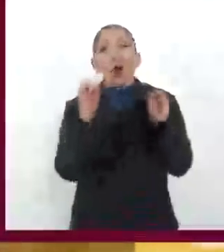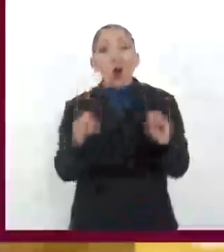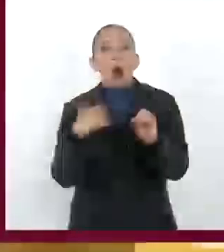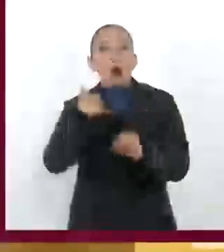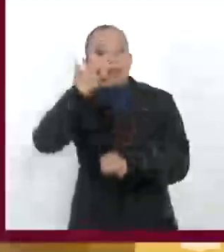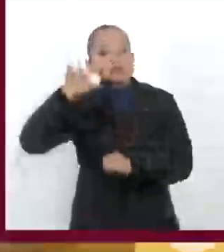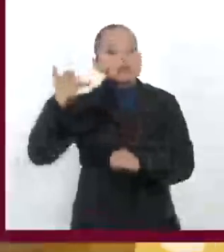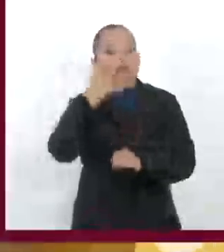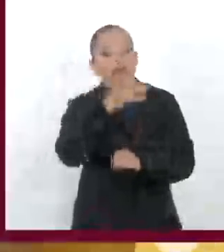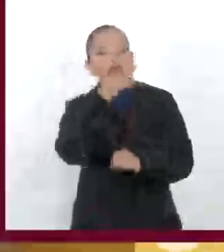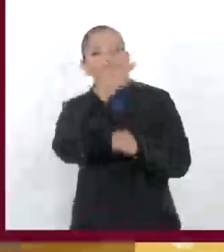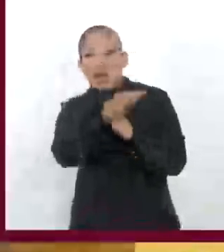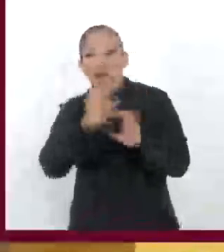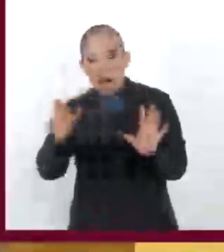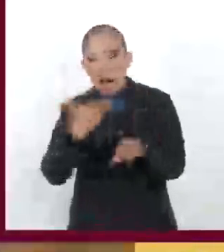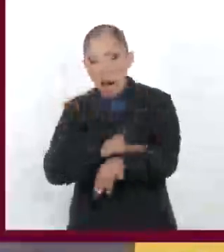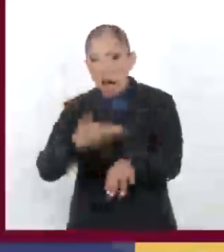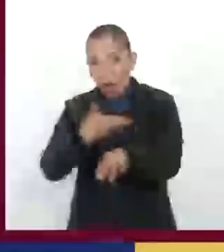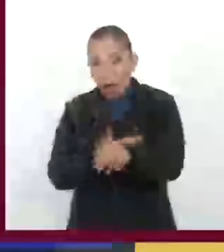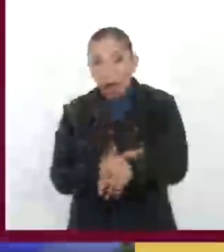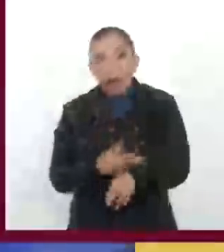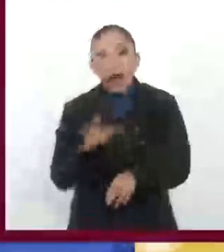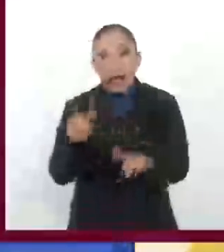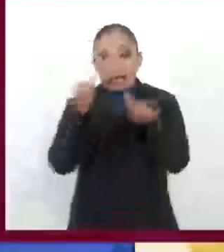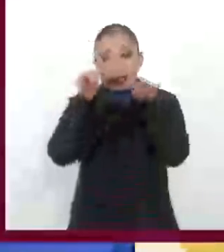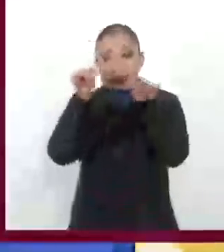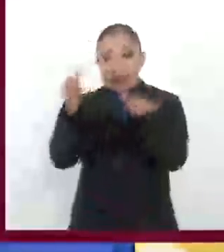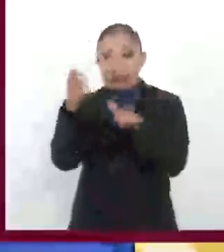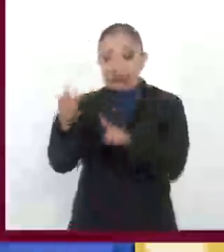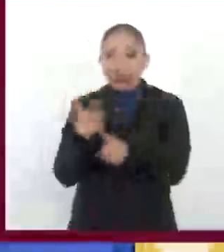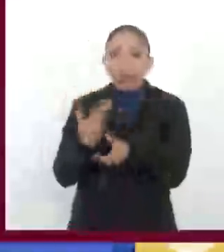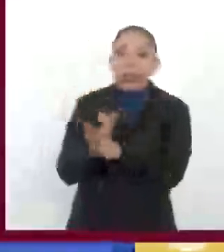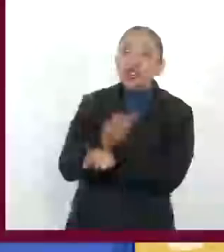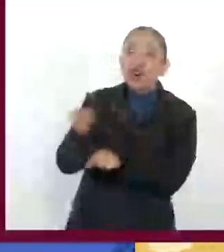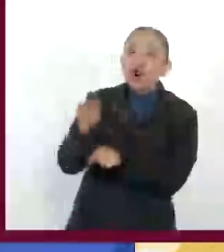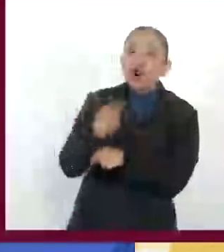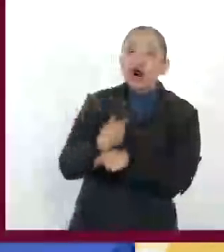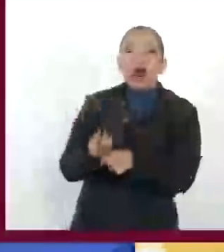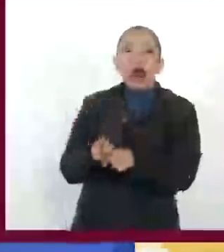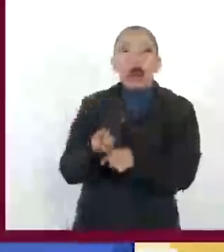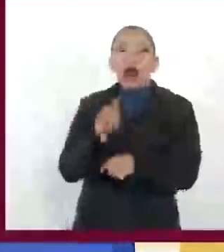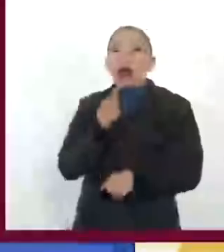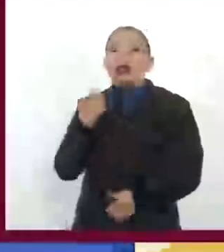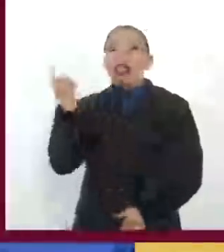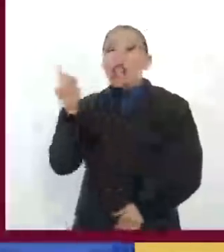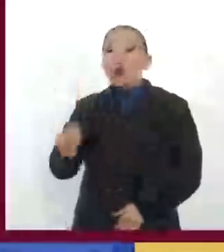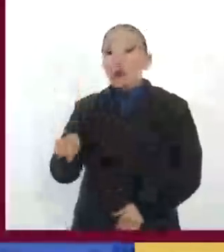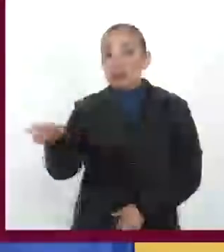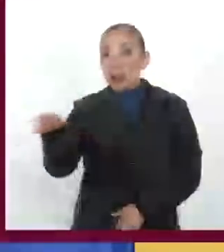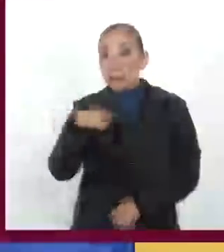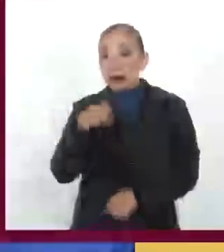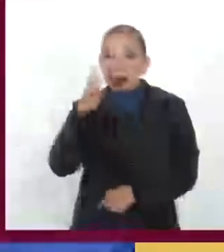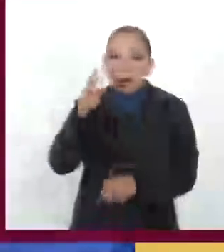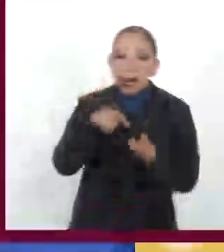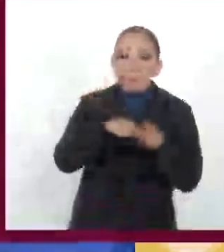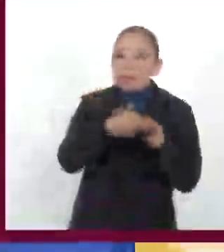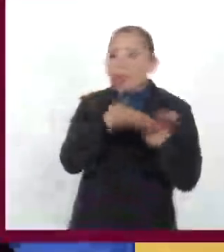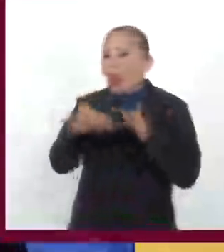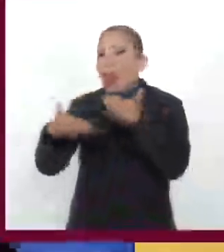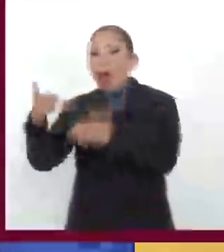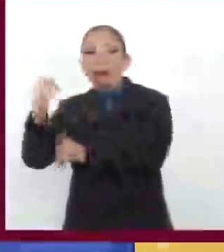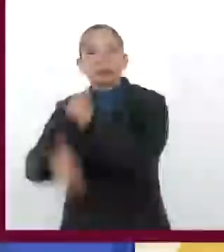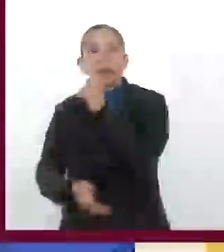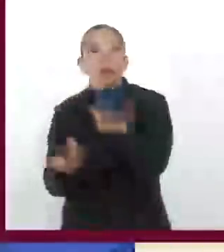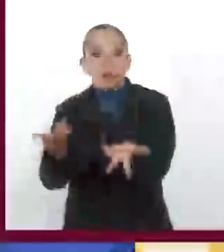casa o mediante llamadas telefónicas. Es muy importante estar atentos a este seguimiento porque ustedes verán cómo inicia todo el proceso y